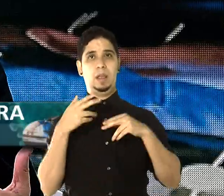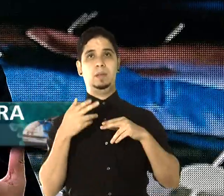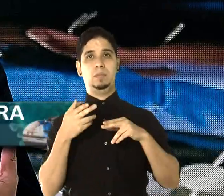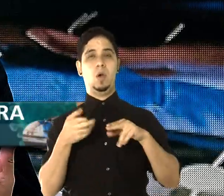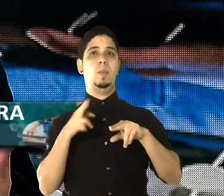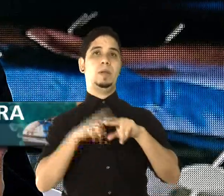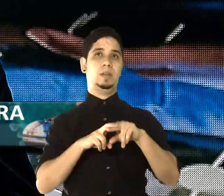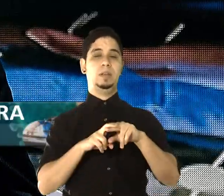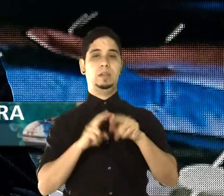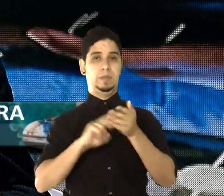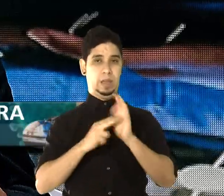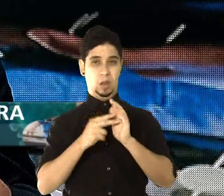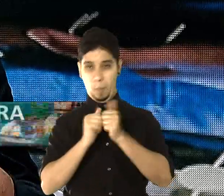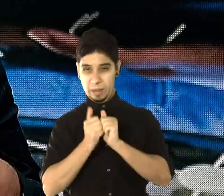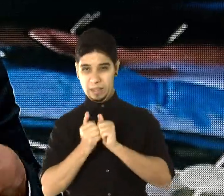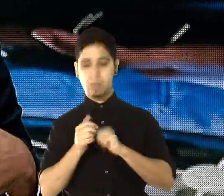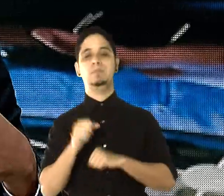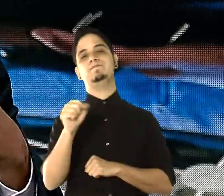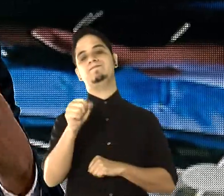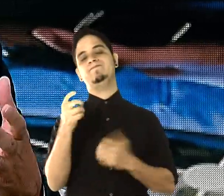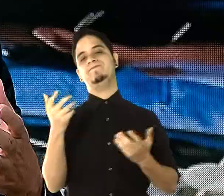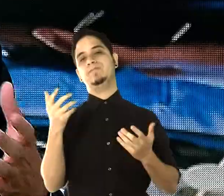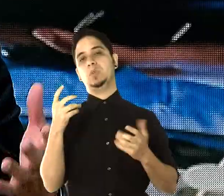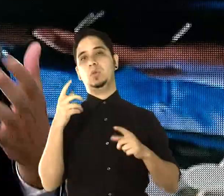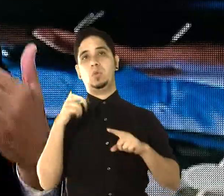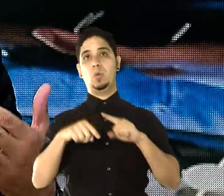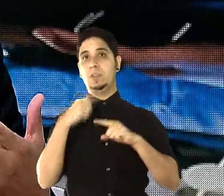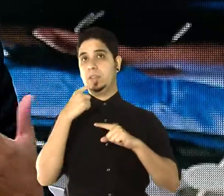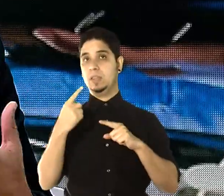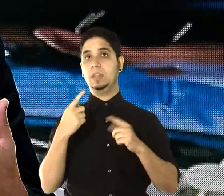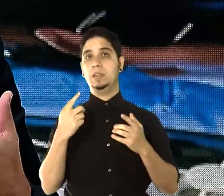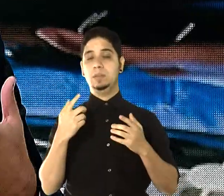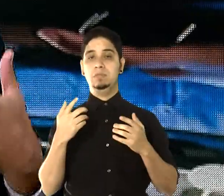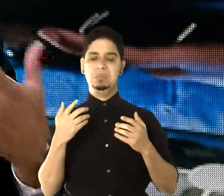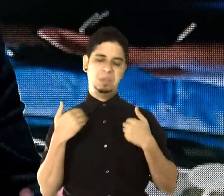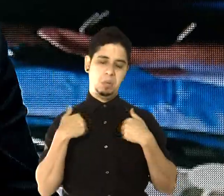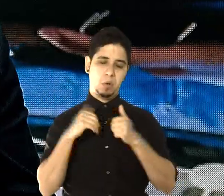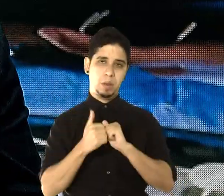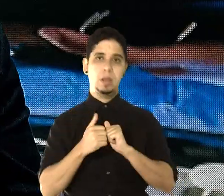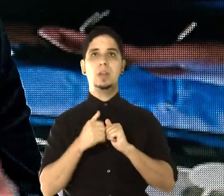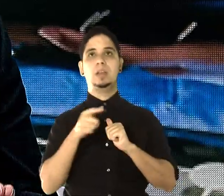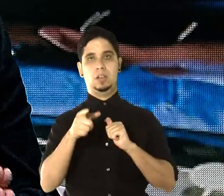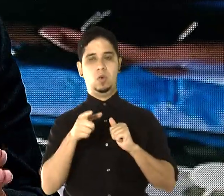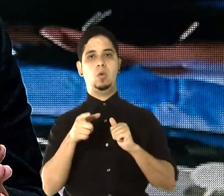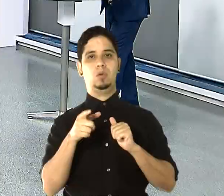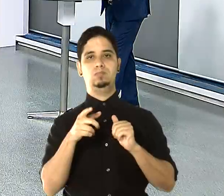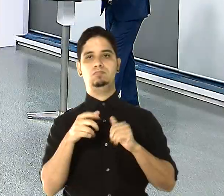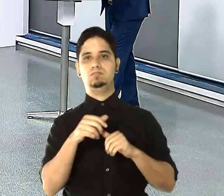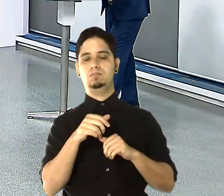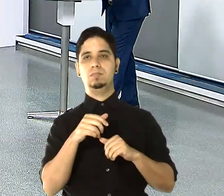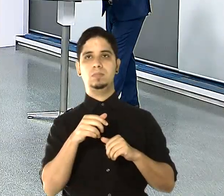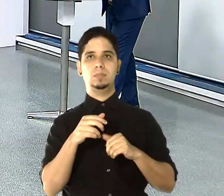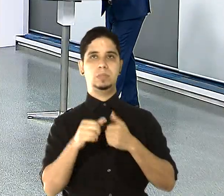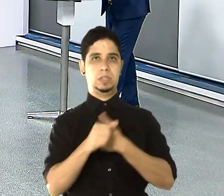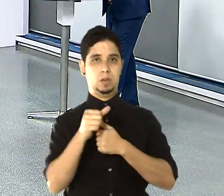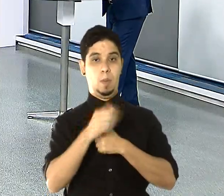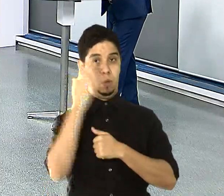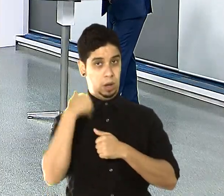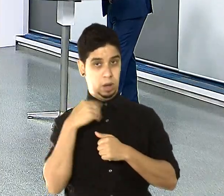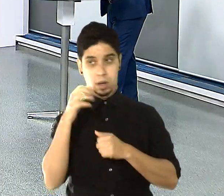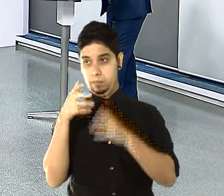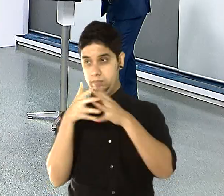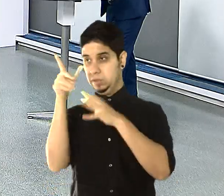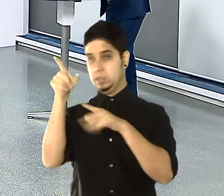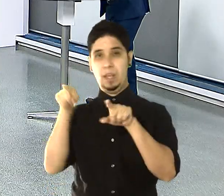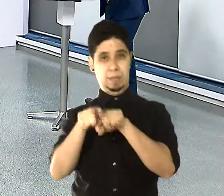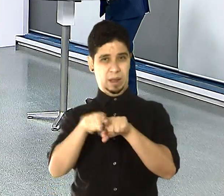está fuerte, así que no puedo decir que no hay una competencia y que eso es un riesgo latente. Sí, porque Estados Unidos también ha tenido sus desastres por